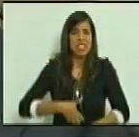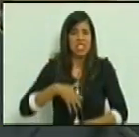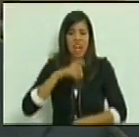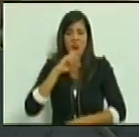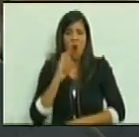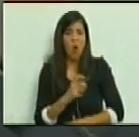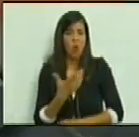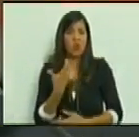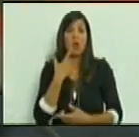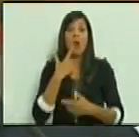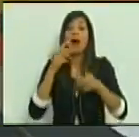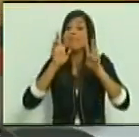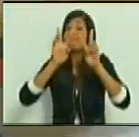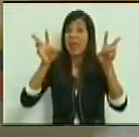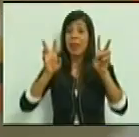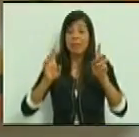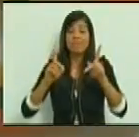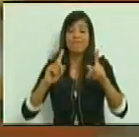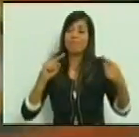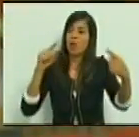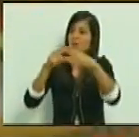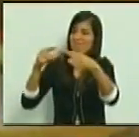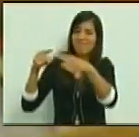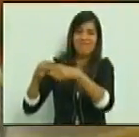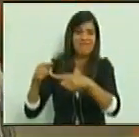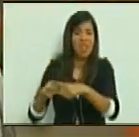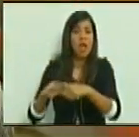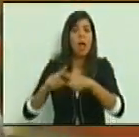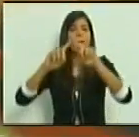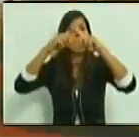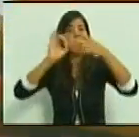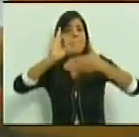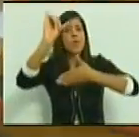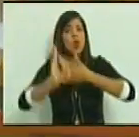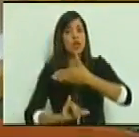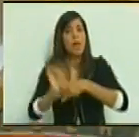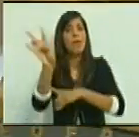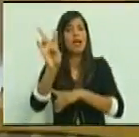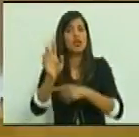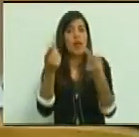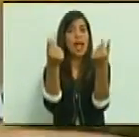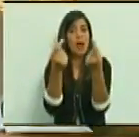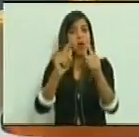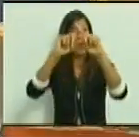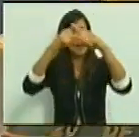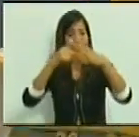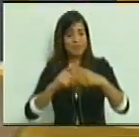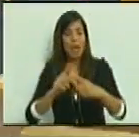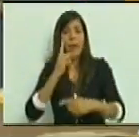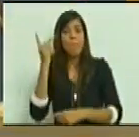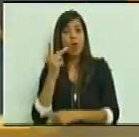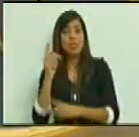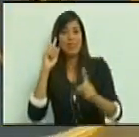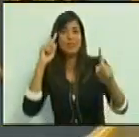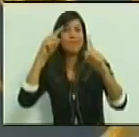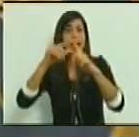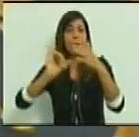manifiesto distintos puntos de vista del desarrollo económico, del modelo productivo, del modelo político incluso.